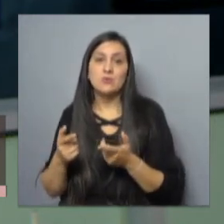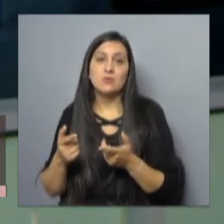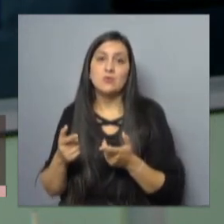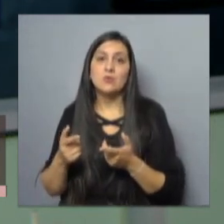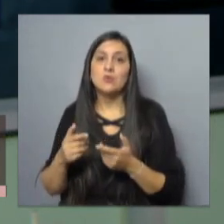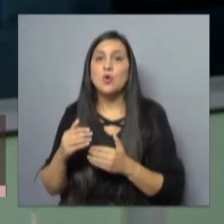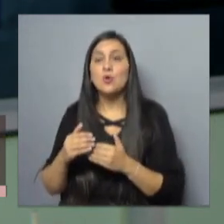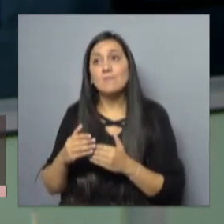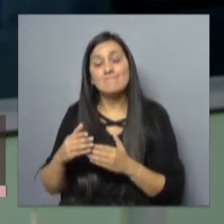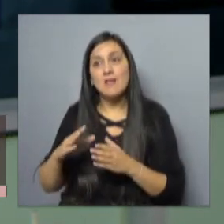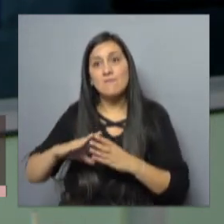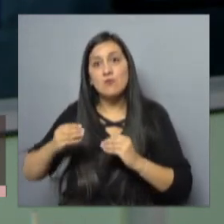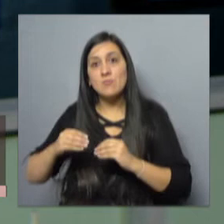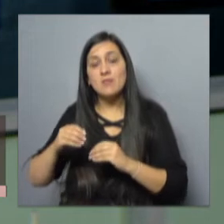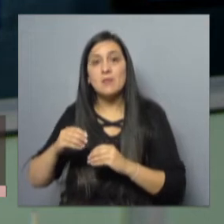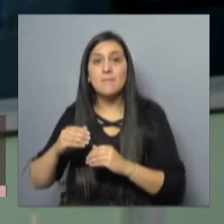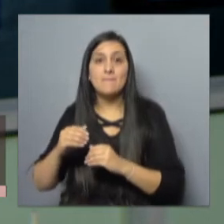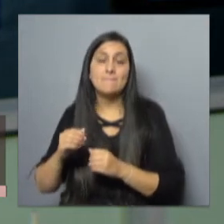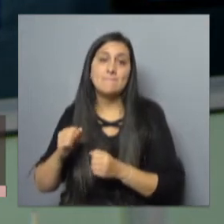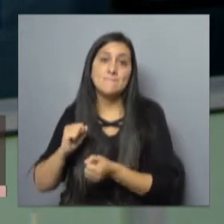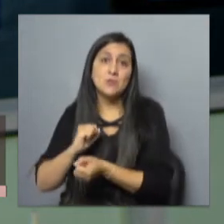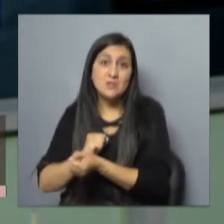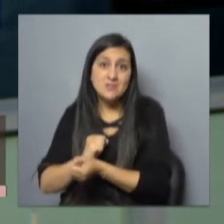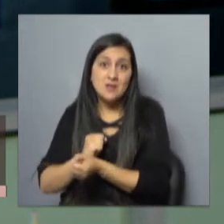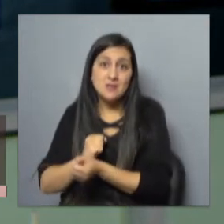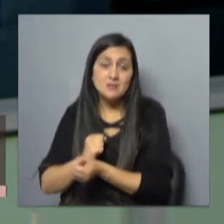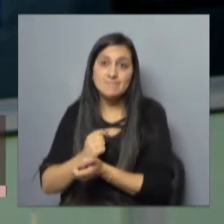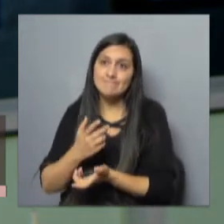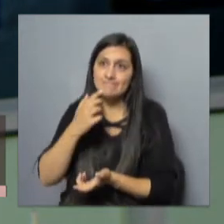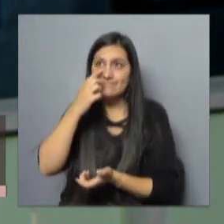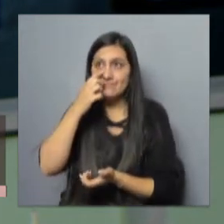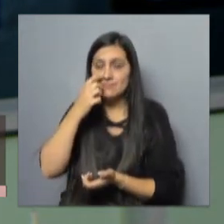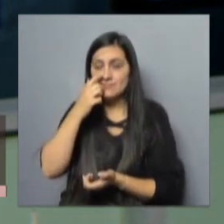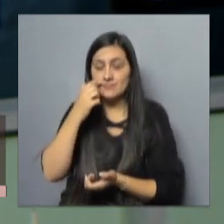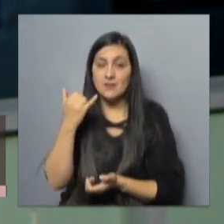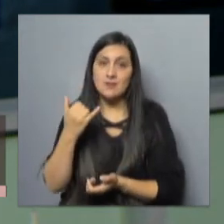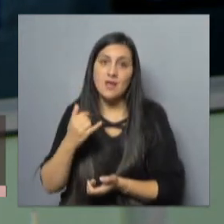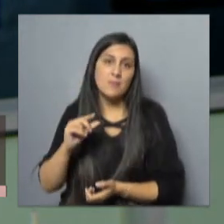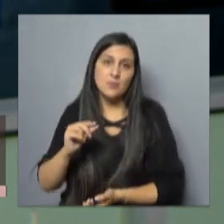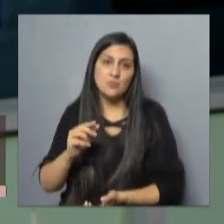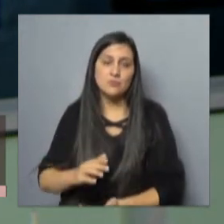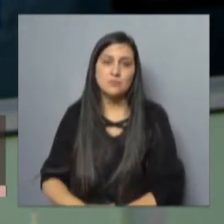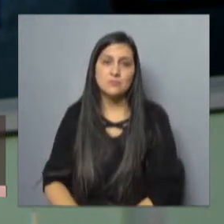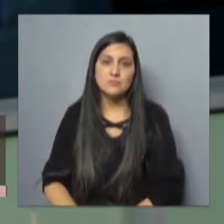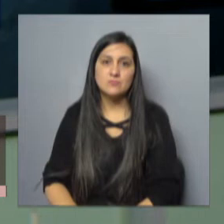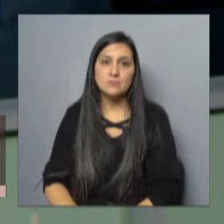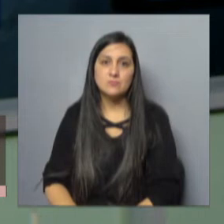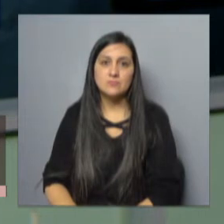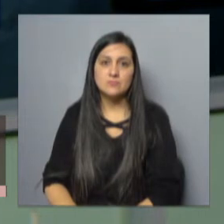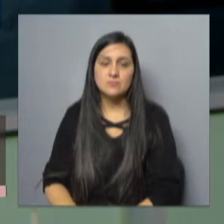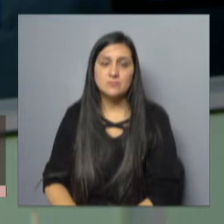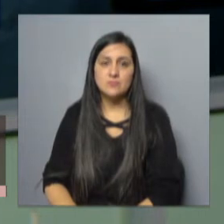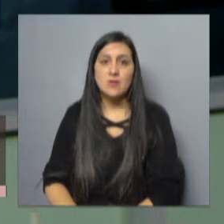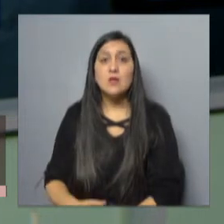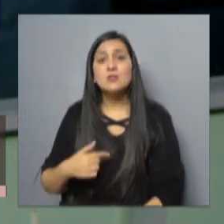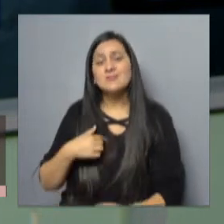procesales que trabajadora trabajadora tiene es se denotan como escasos con